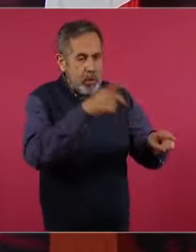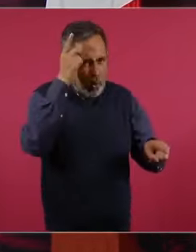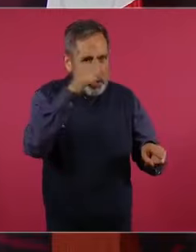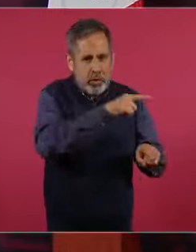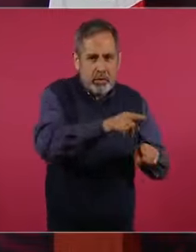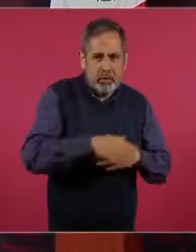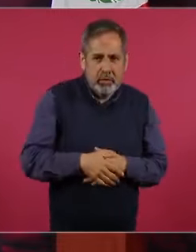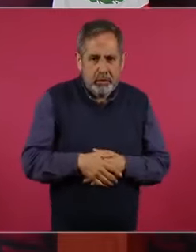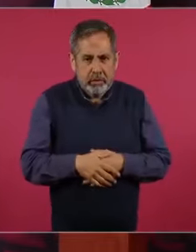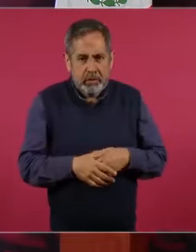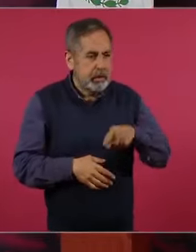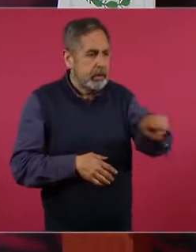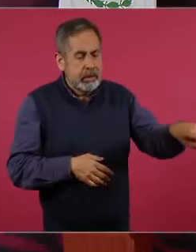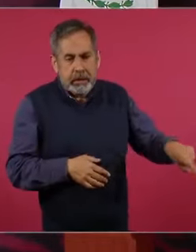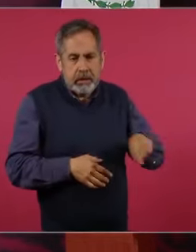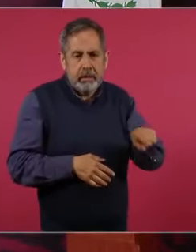se autocensuraron